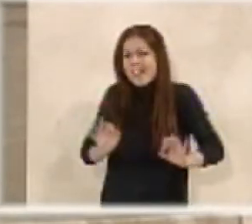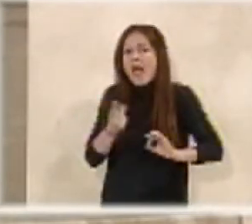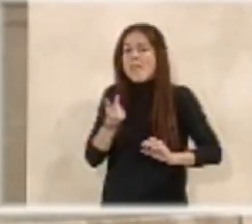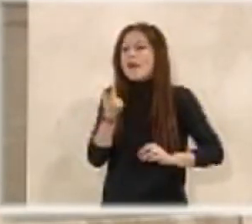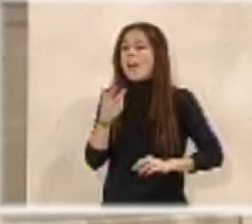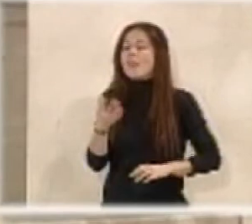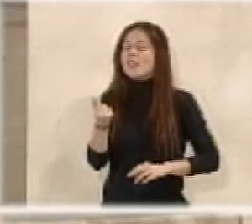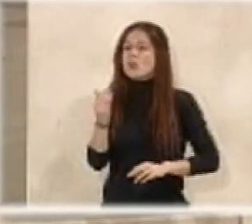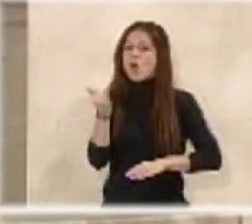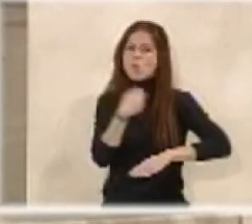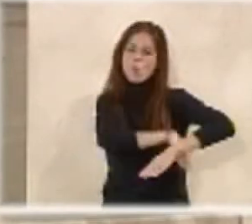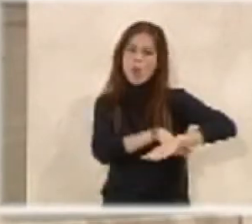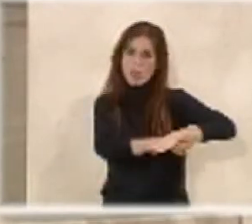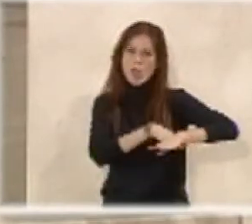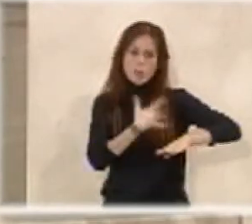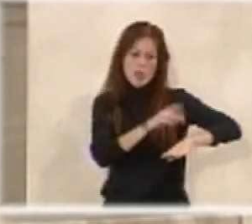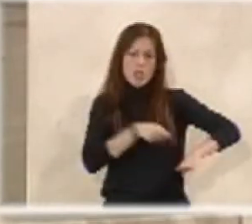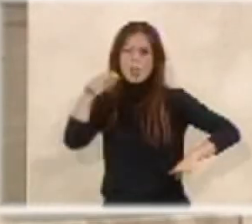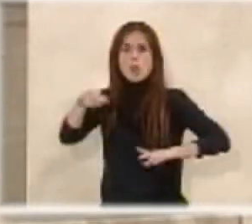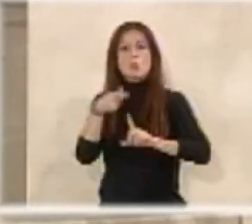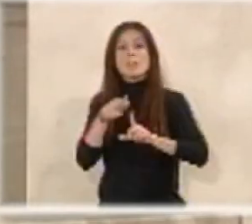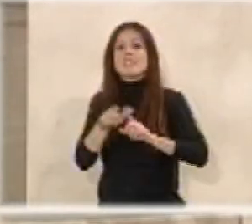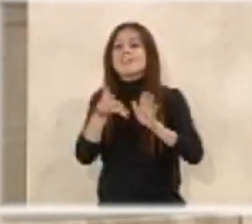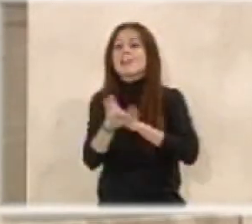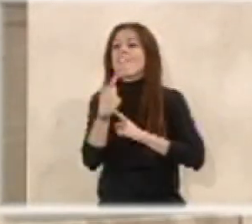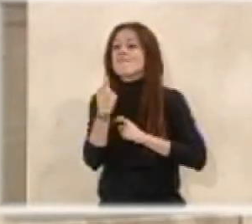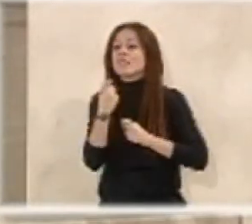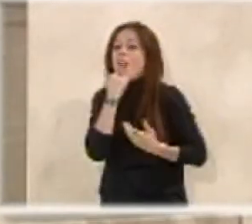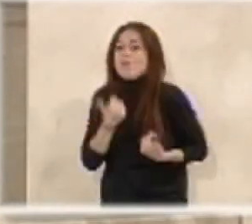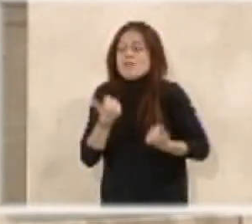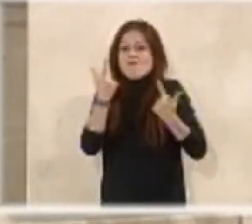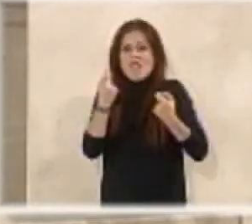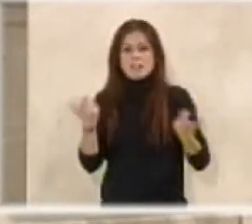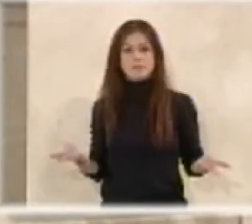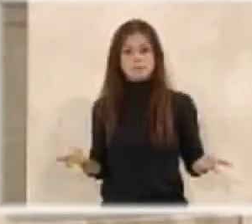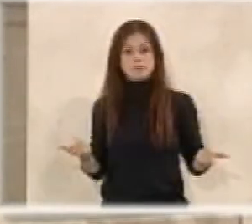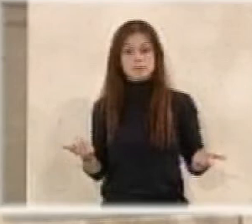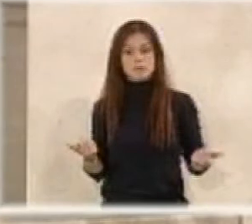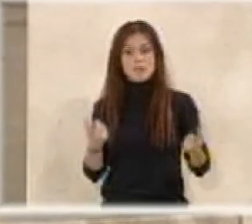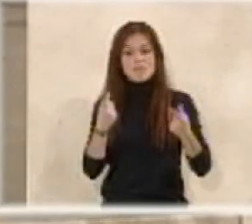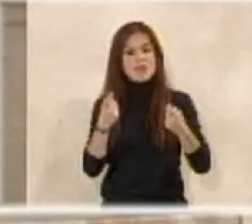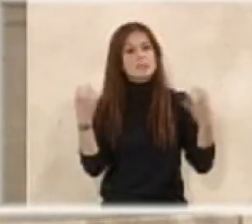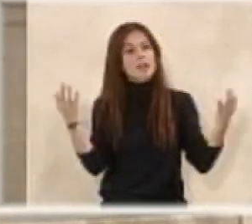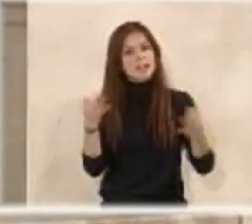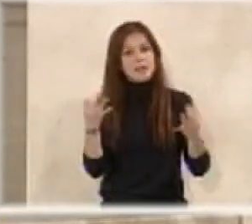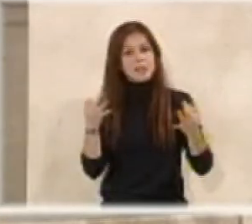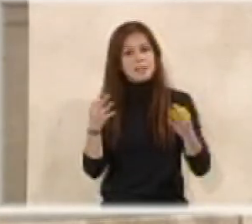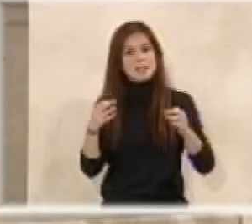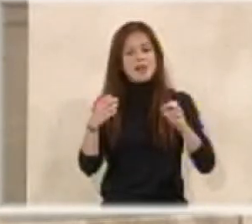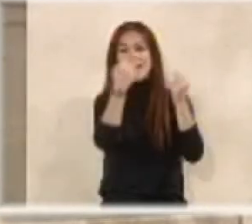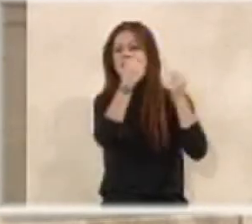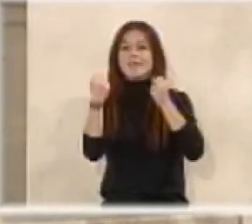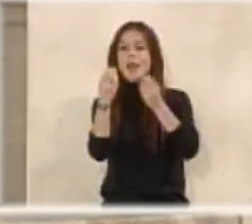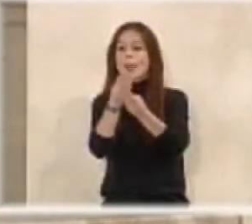remanente. Eso denota que hay que hacer algo más. Y lo que hay que hacer no es disolver